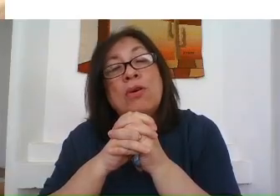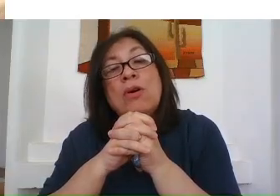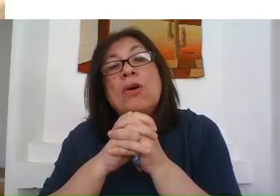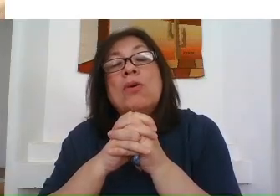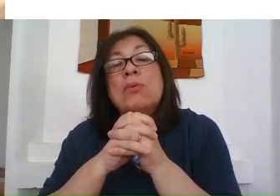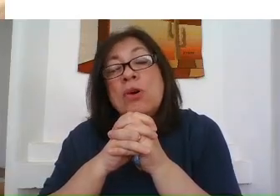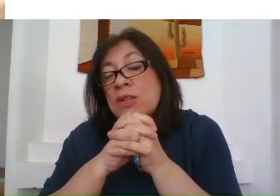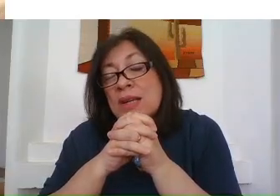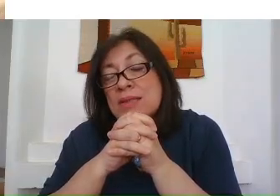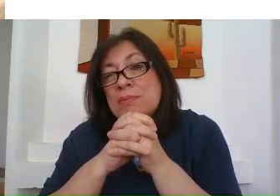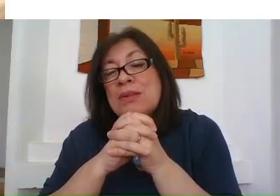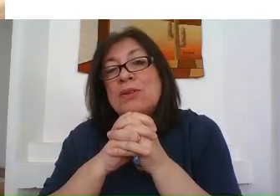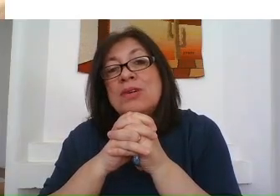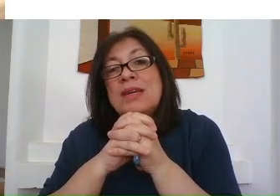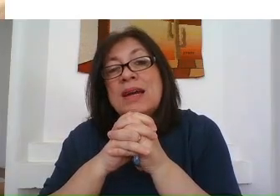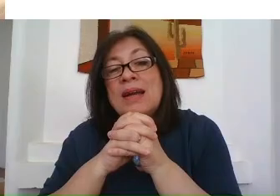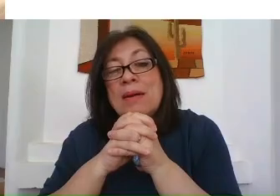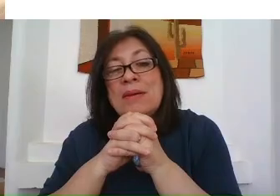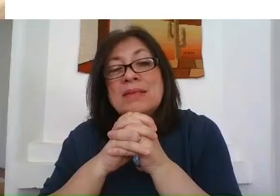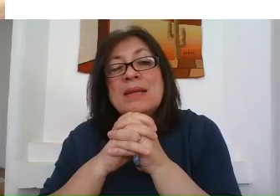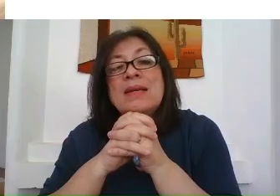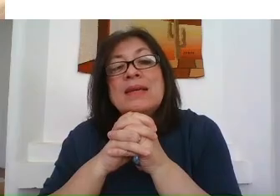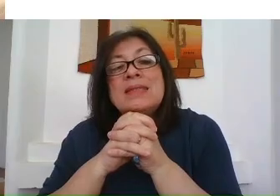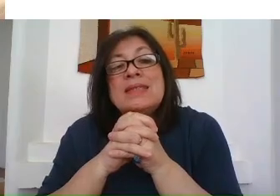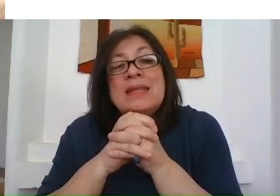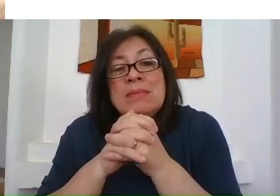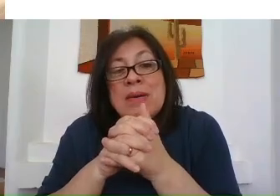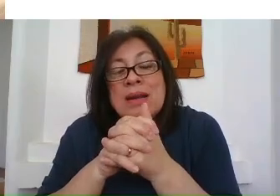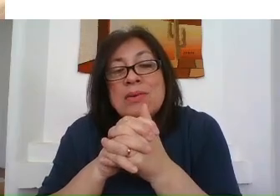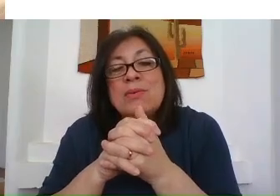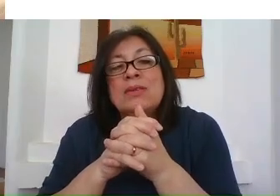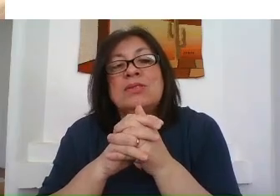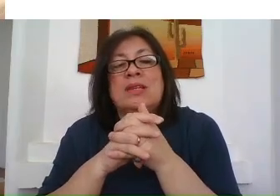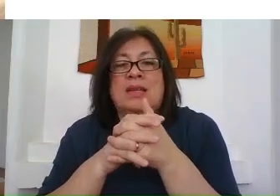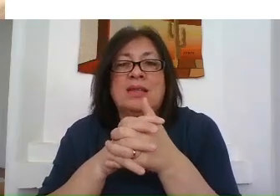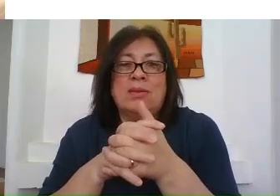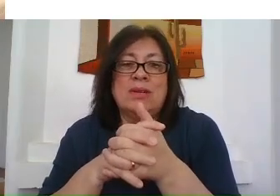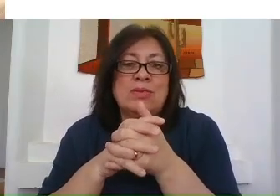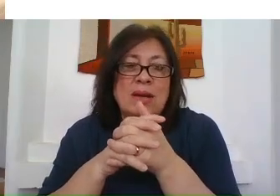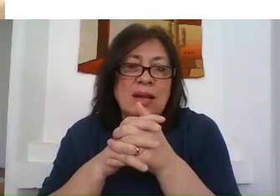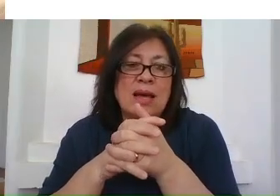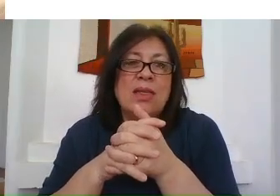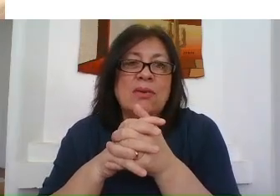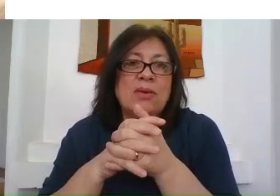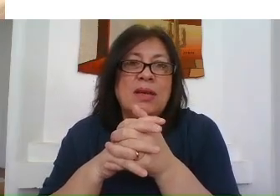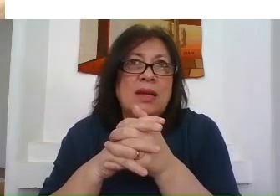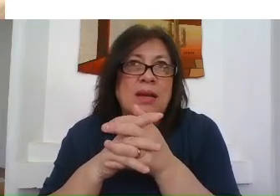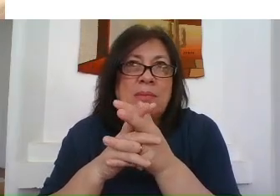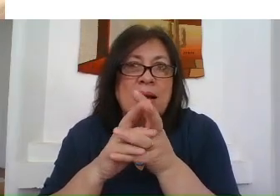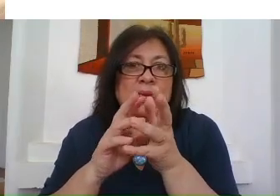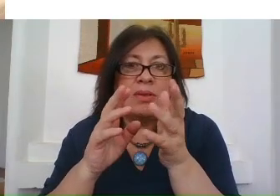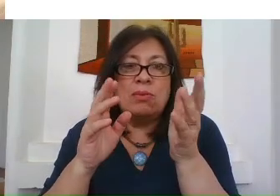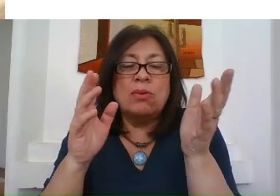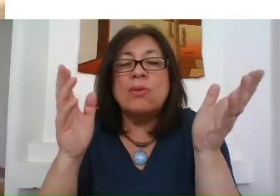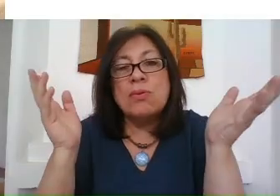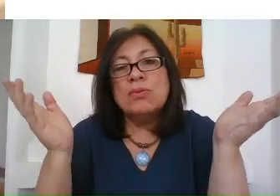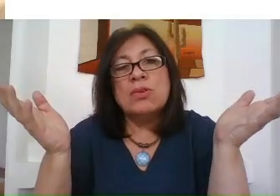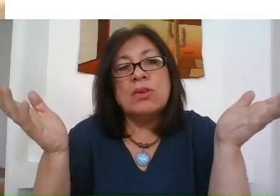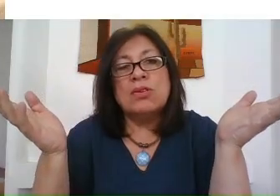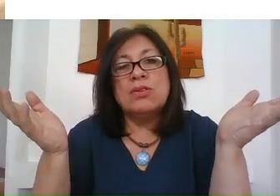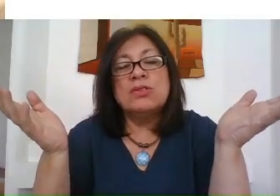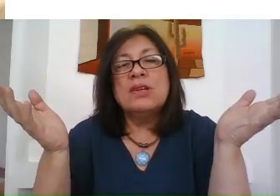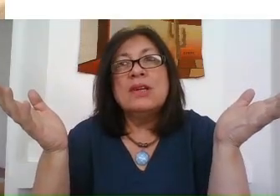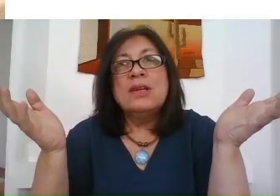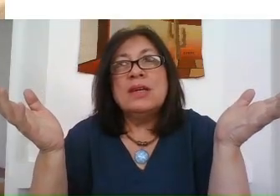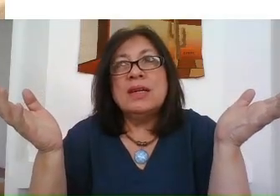autista u otras patologías graves. Sin embargo, cuando se trata de un hecho aislado y en el marco de un